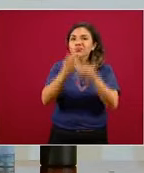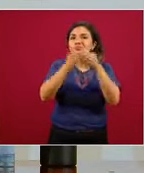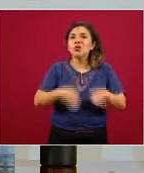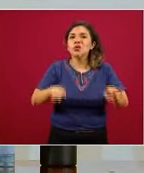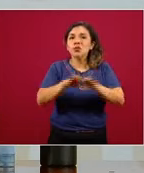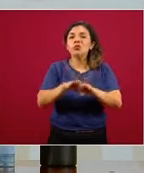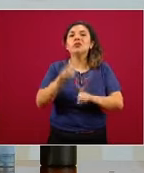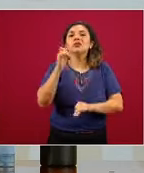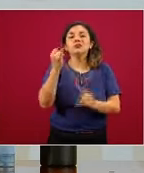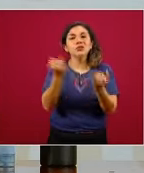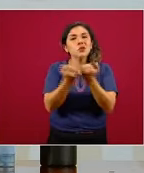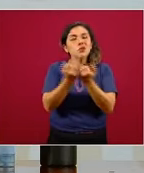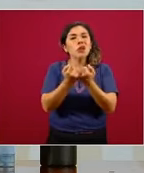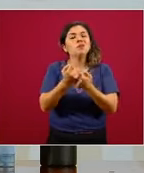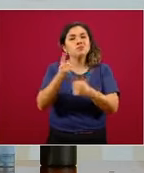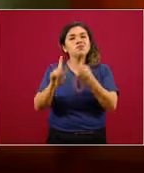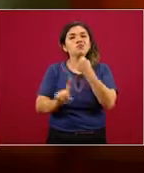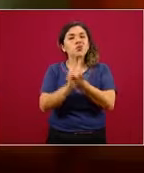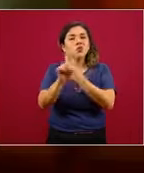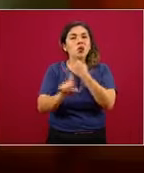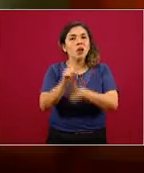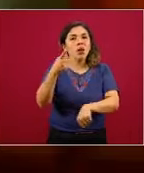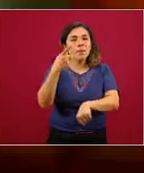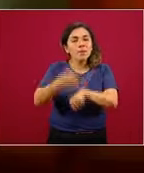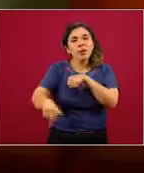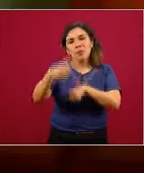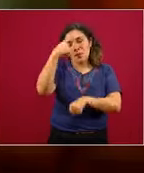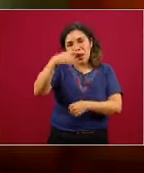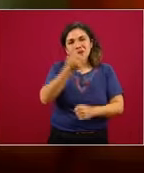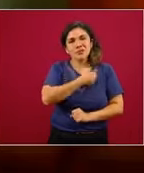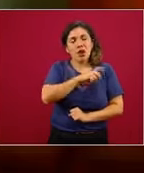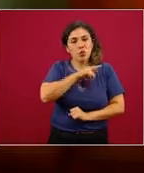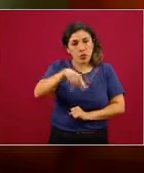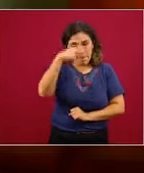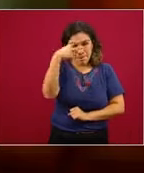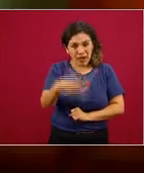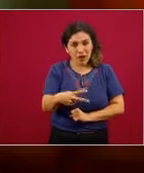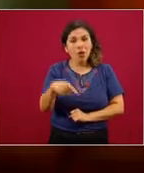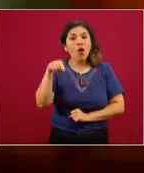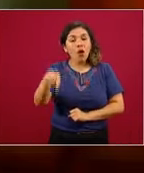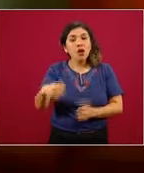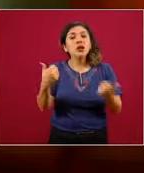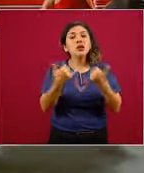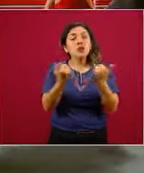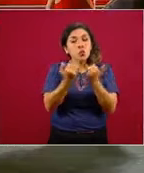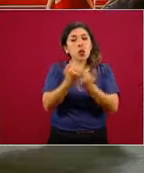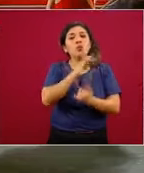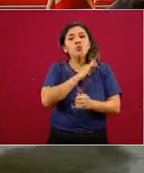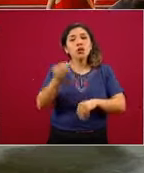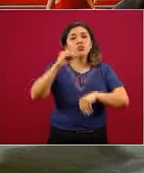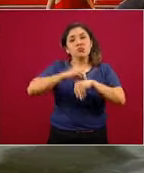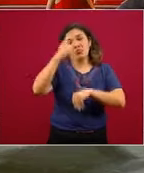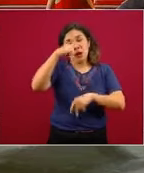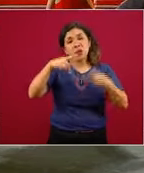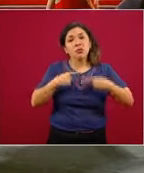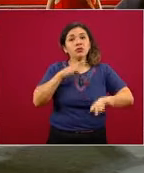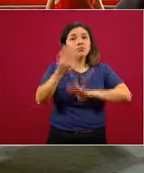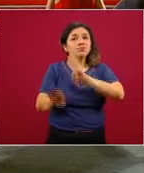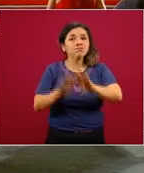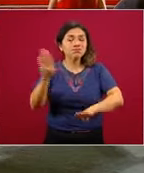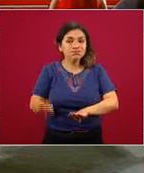importantes de daño a la salud en México, incluida su contribución a la mortalidad.